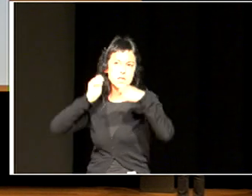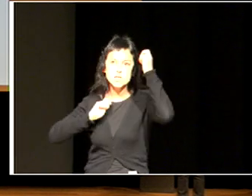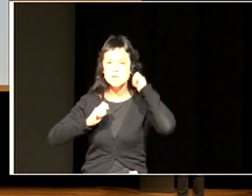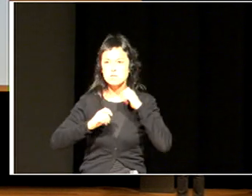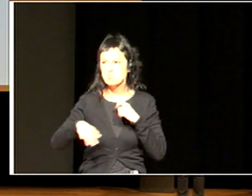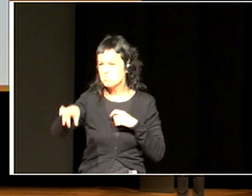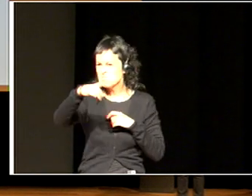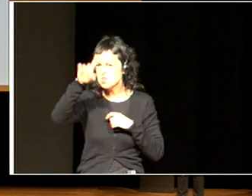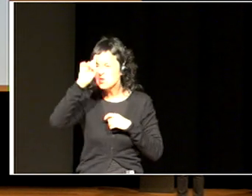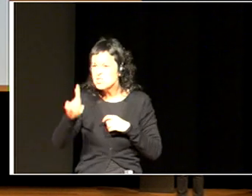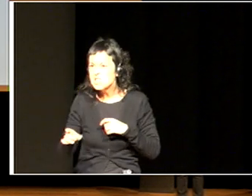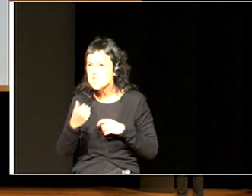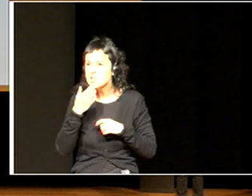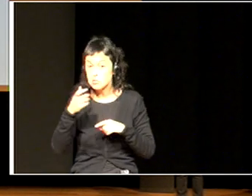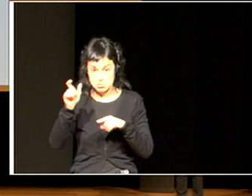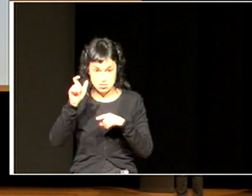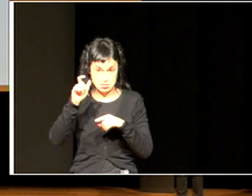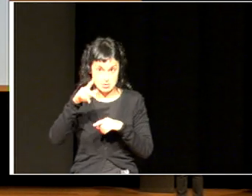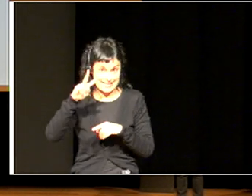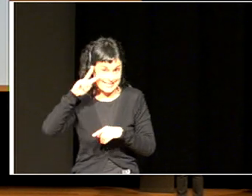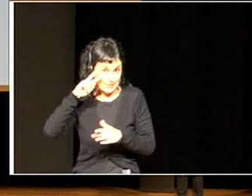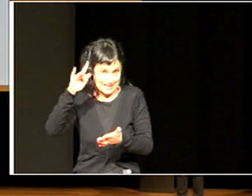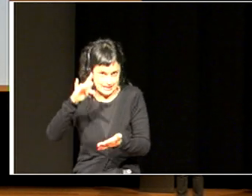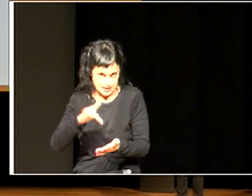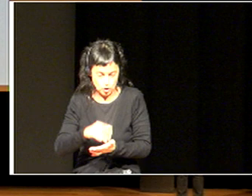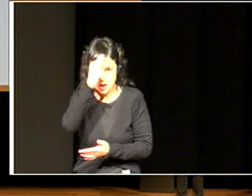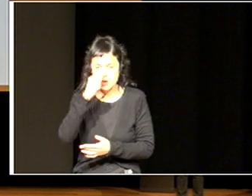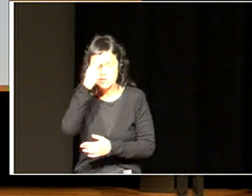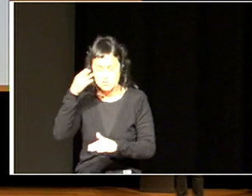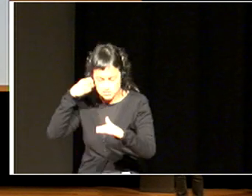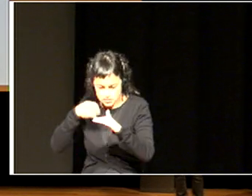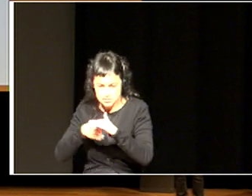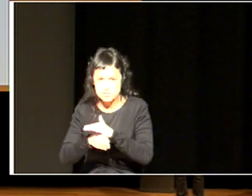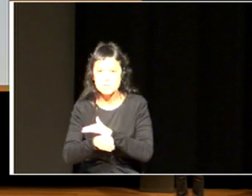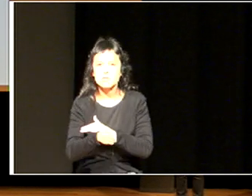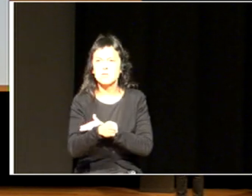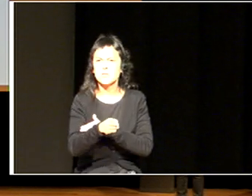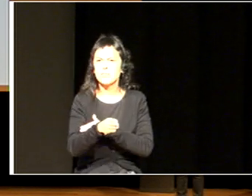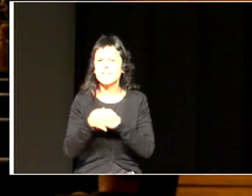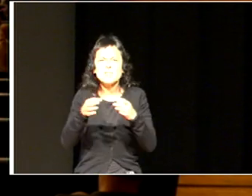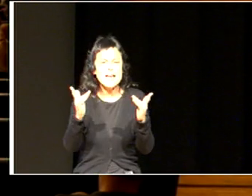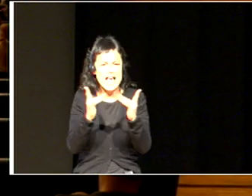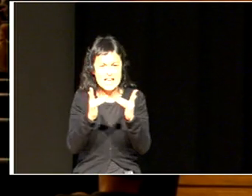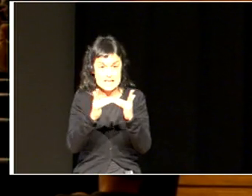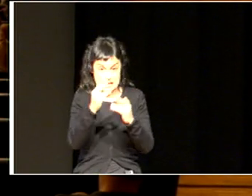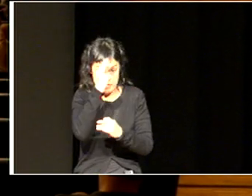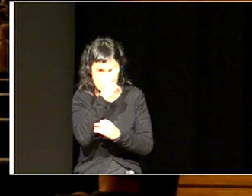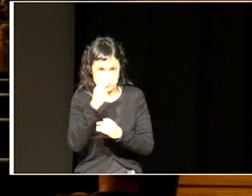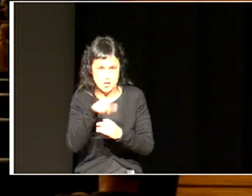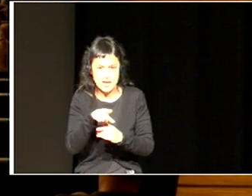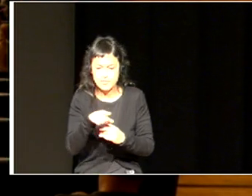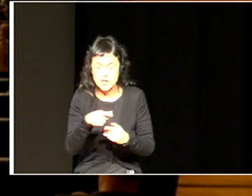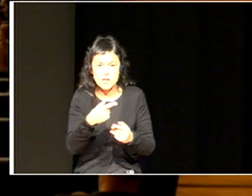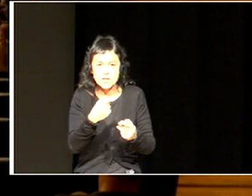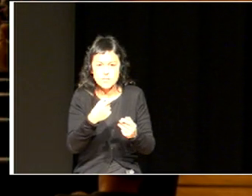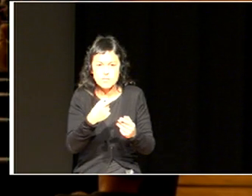esa terrible experiencia de entrar en un hospital y hay una cosa rarísima en las camas de hospitales que succionan la